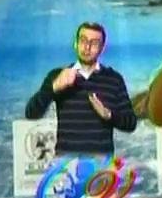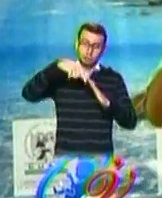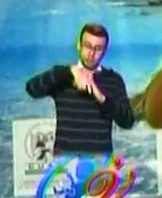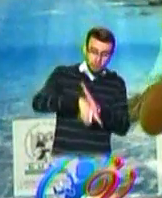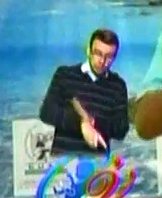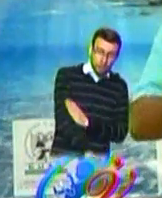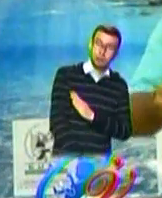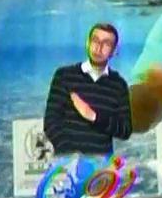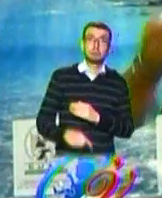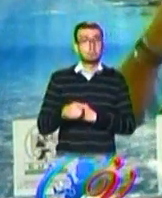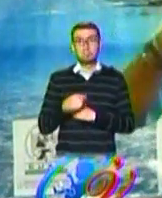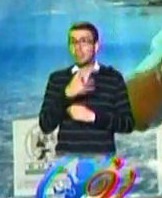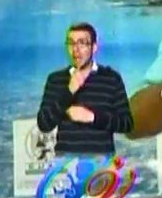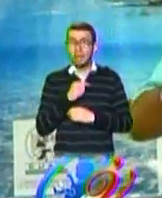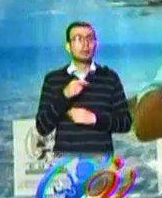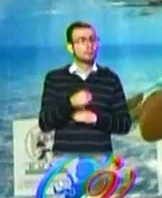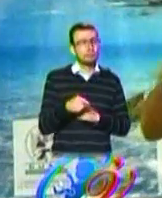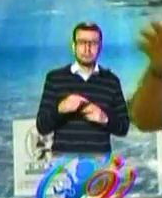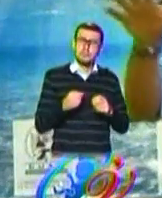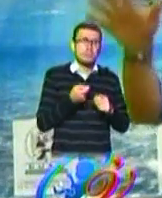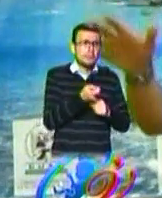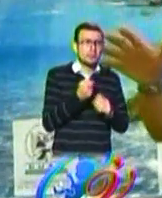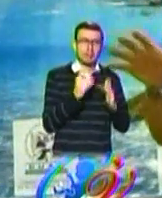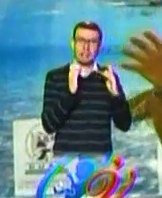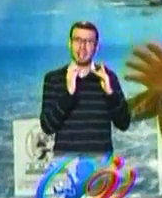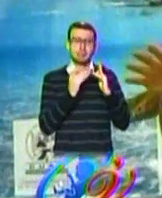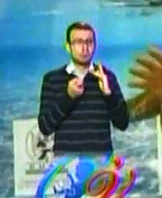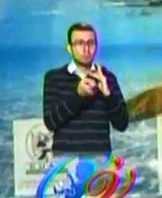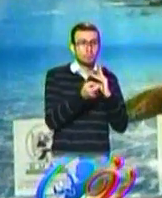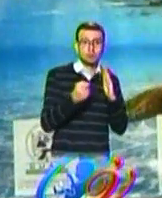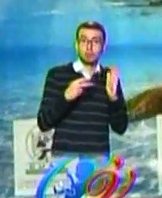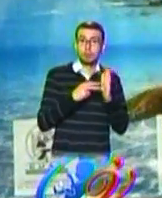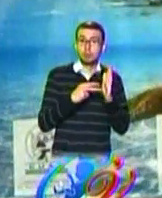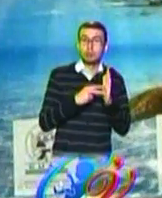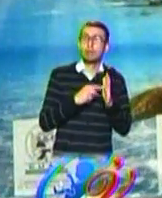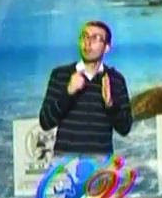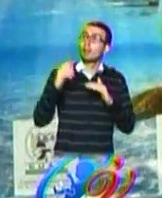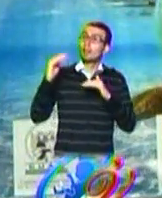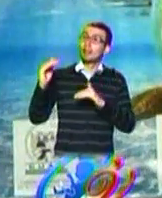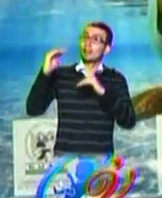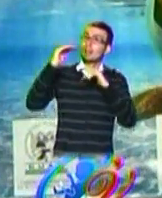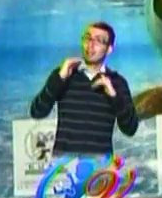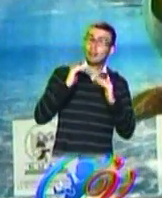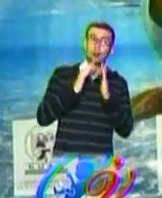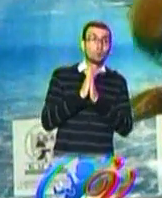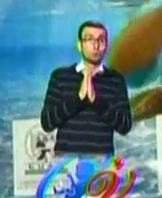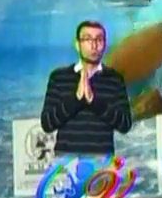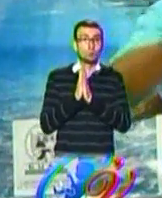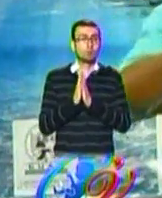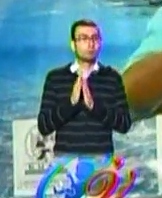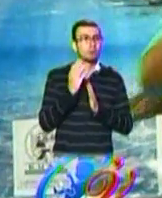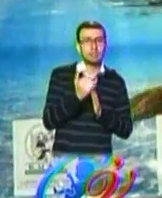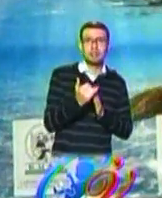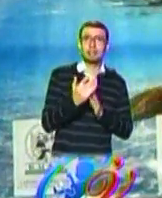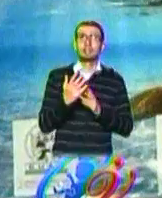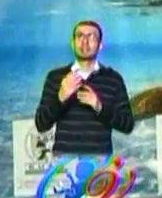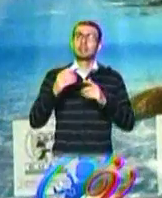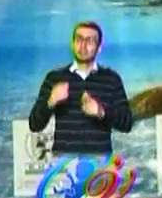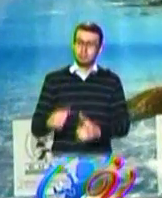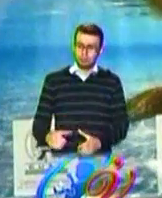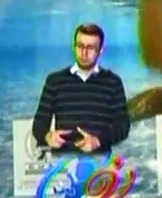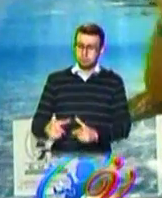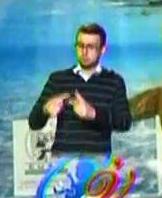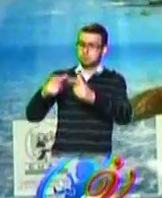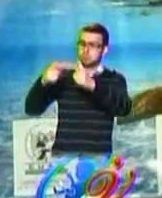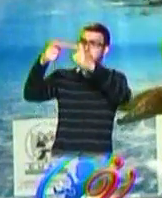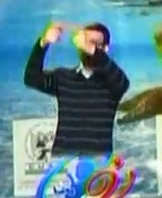y entonces adicionalmente la electrificadora me hizo un gran regalo que fue ese poste de luz con un transformador y así me pasa